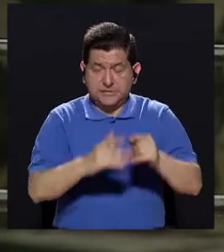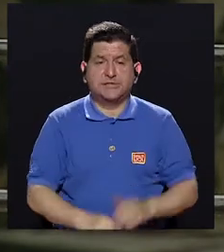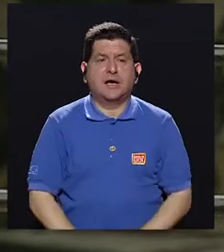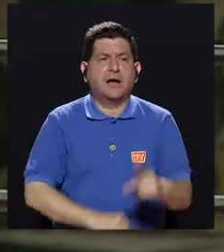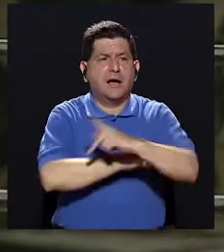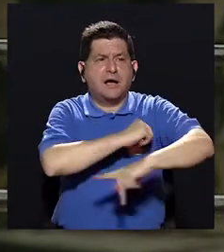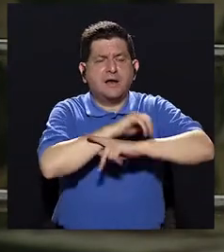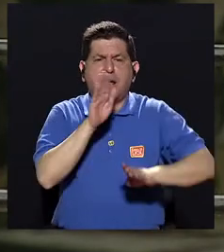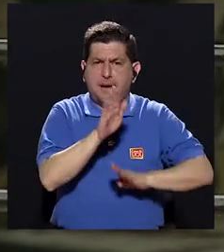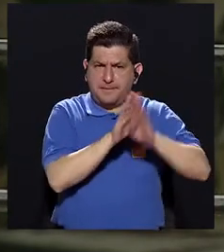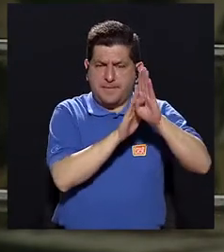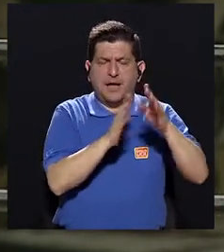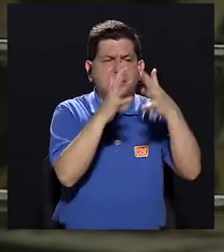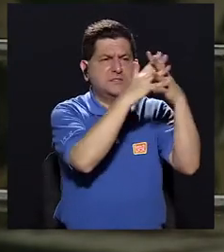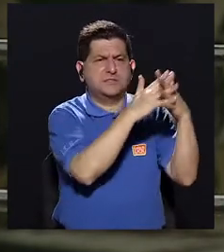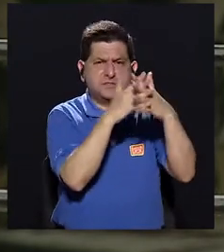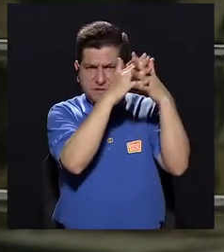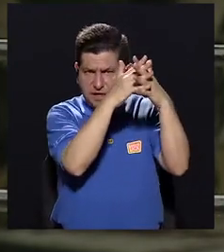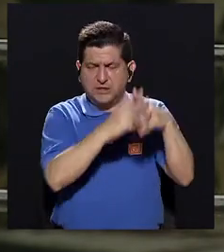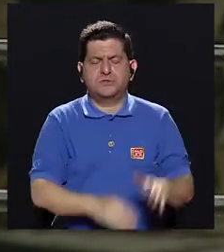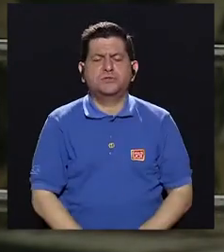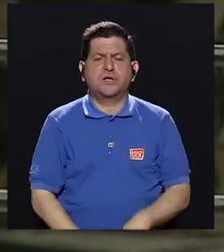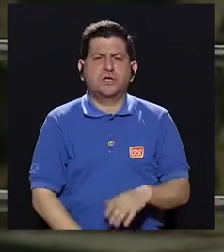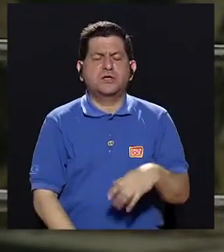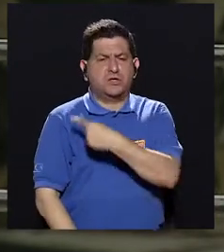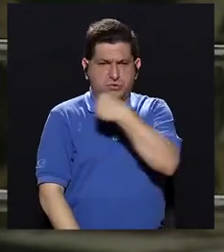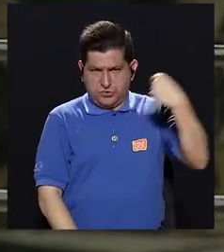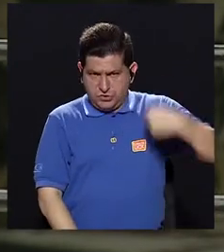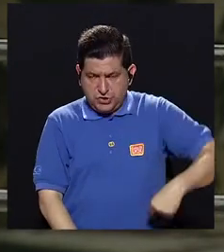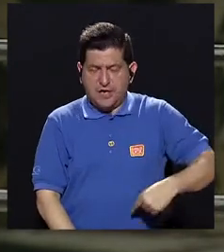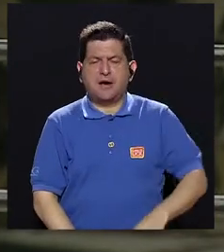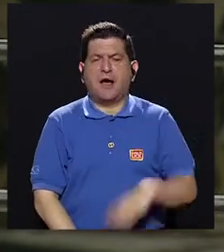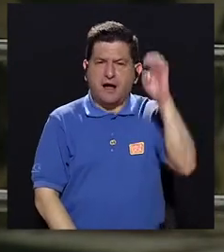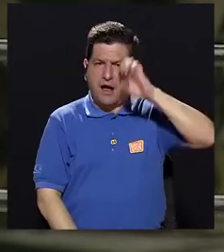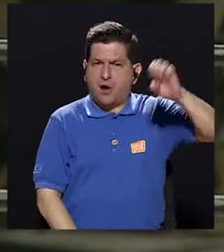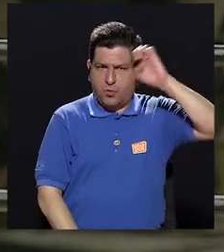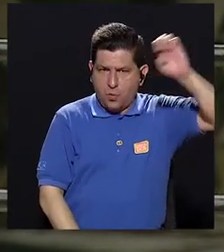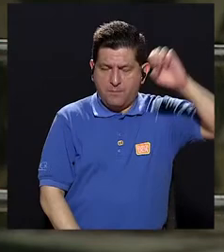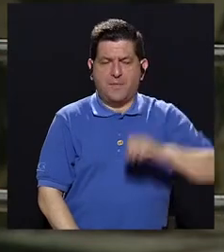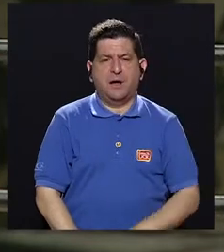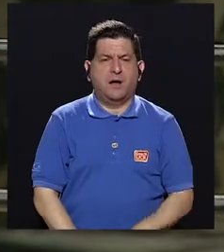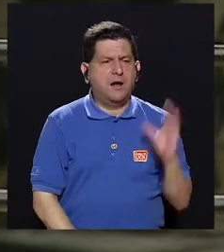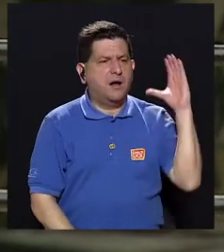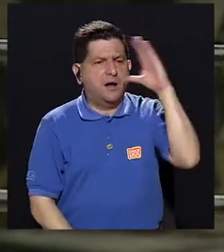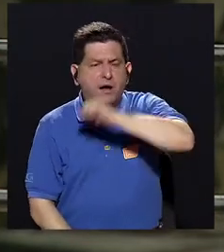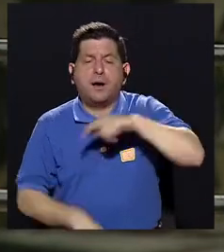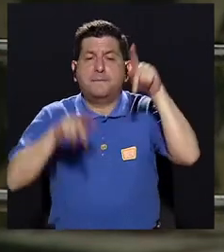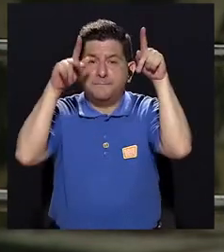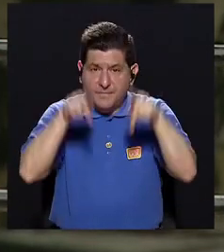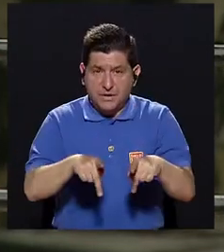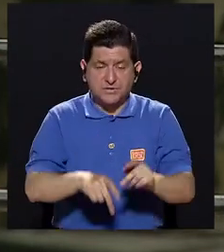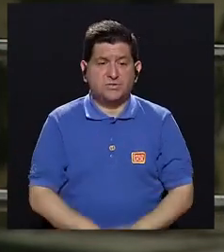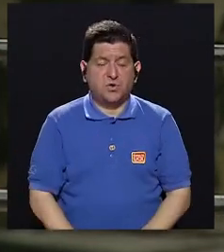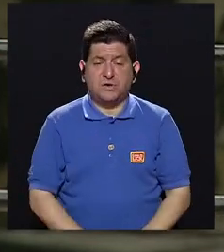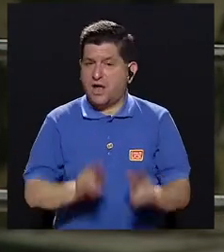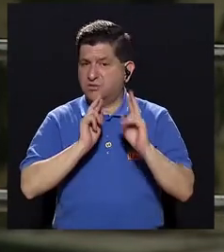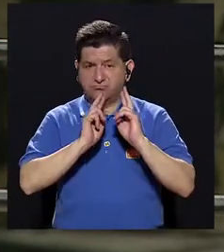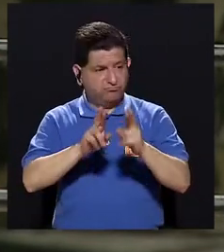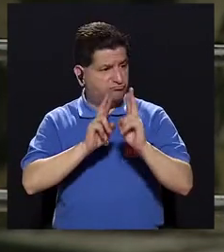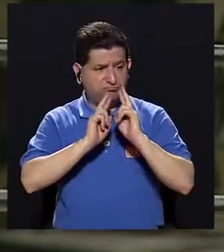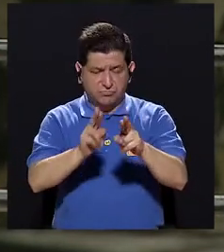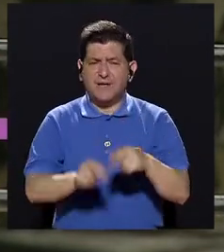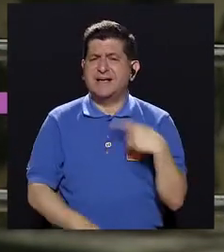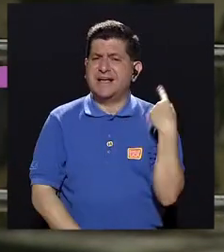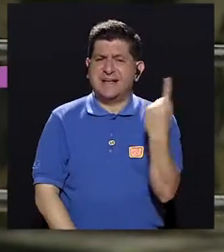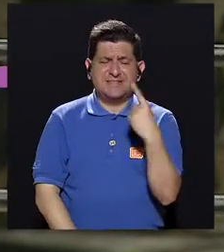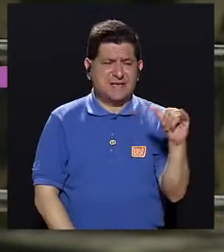en países desarrollados, Estados Unidos, en China, en Europa, etcétera, que se dieron cuenta que las personas no rendían